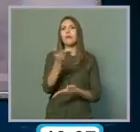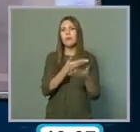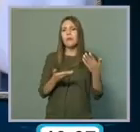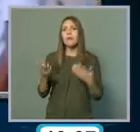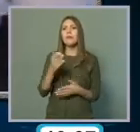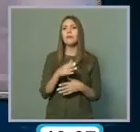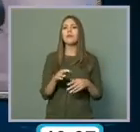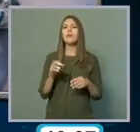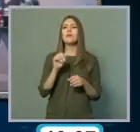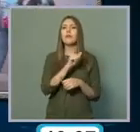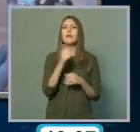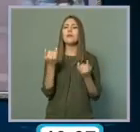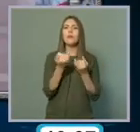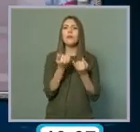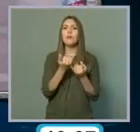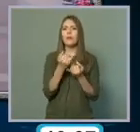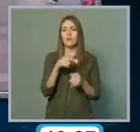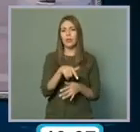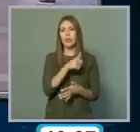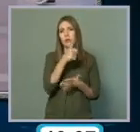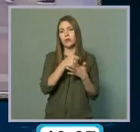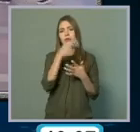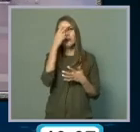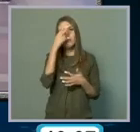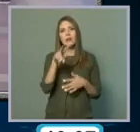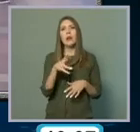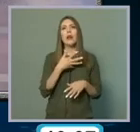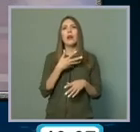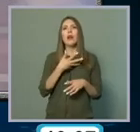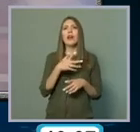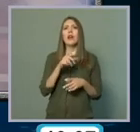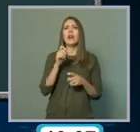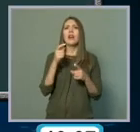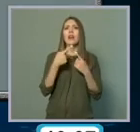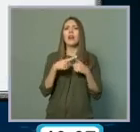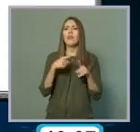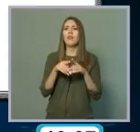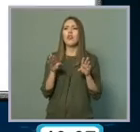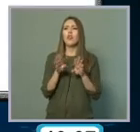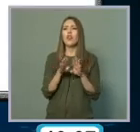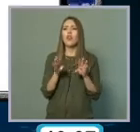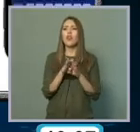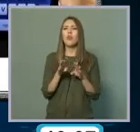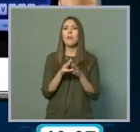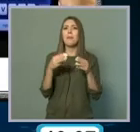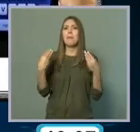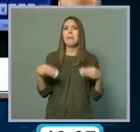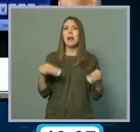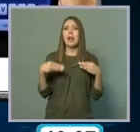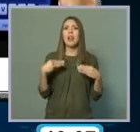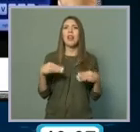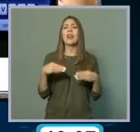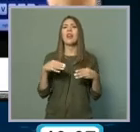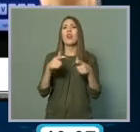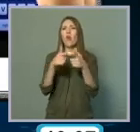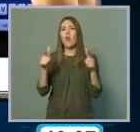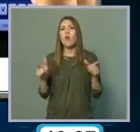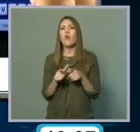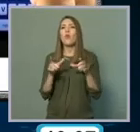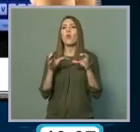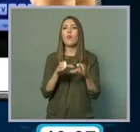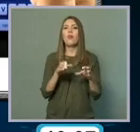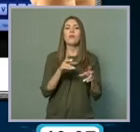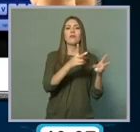de México en el cual habían aparentes ataques de bandas o de pandillas en mercados, cosas de violencia. Sí. Y